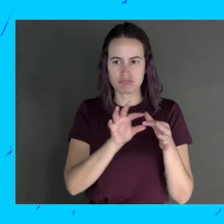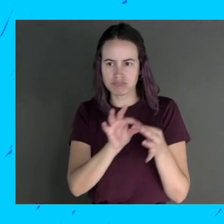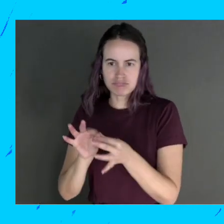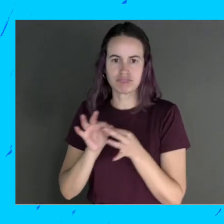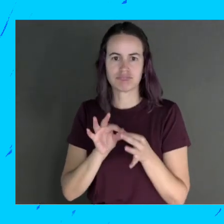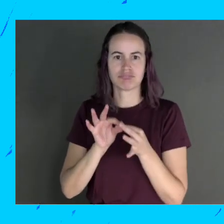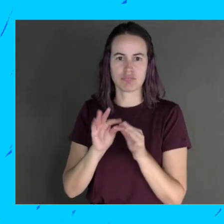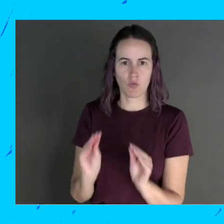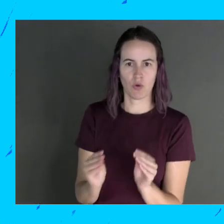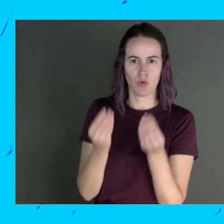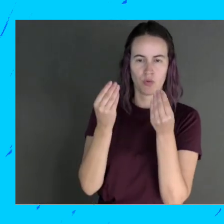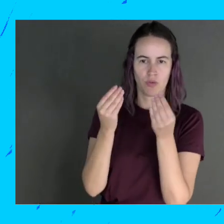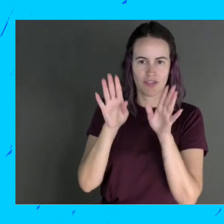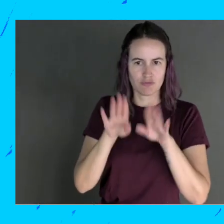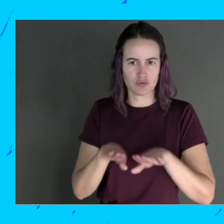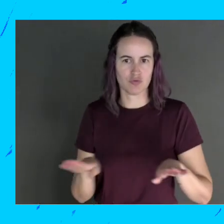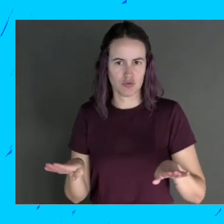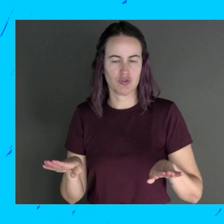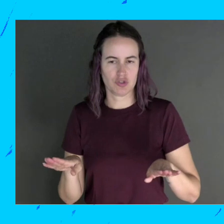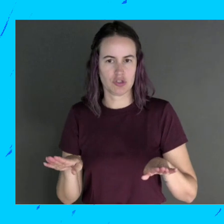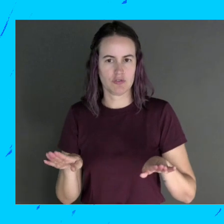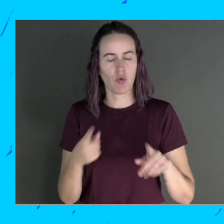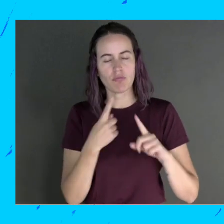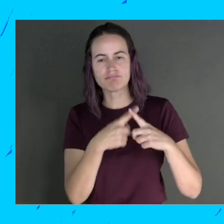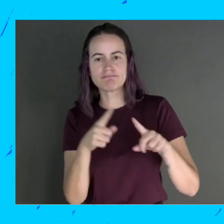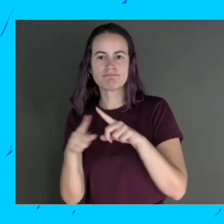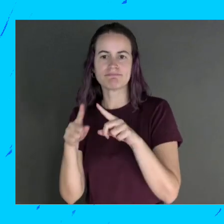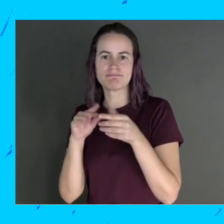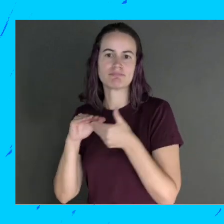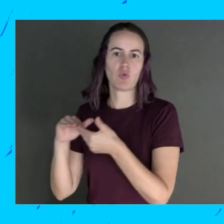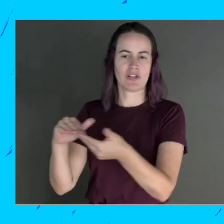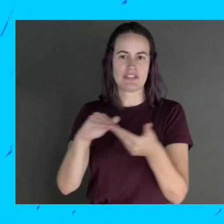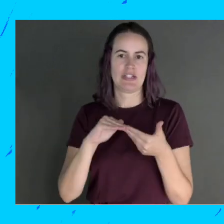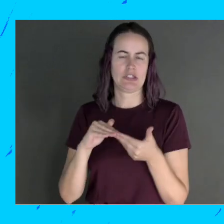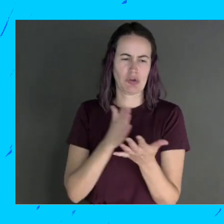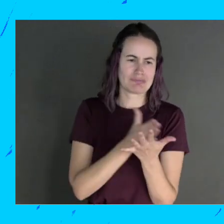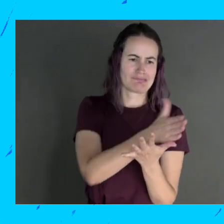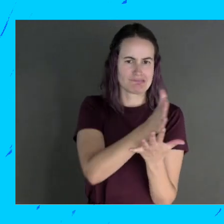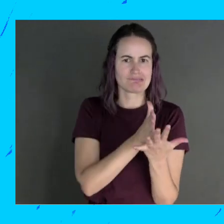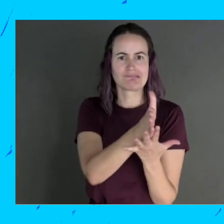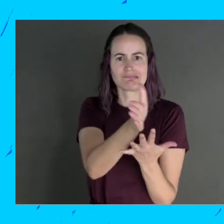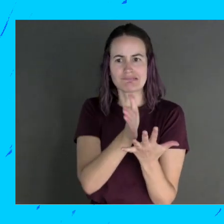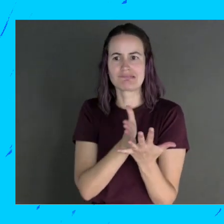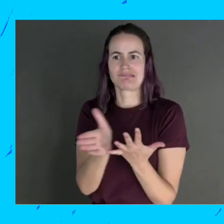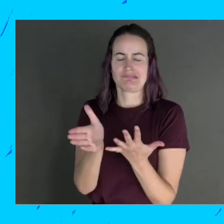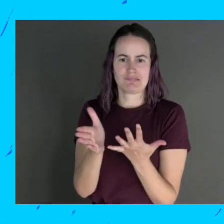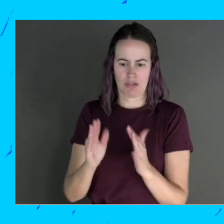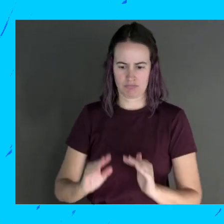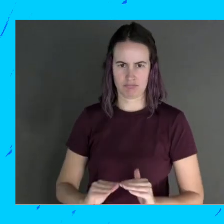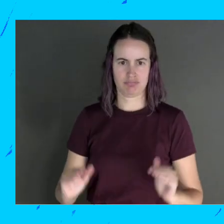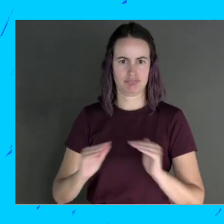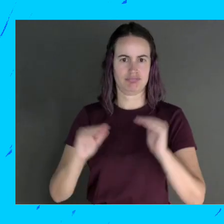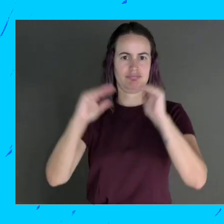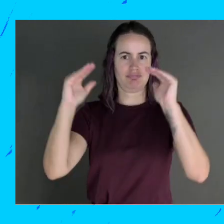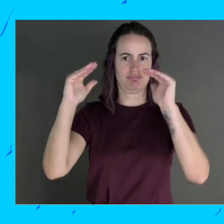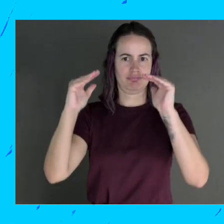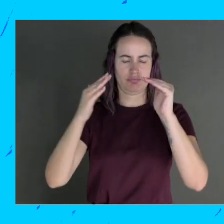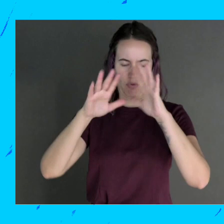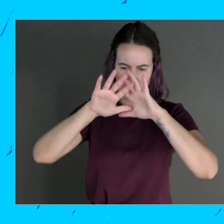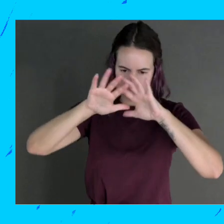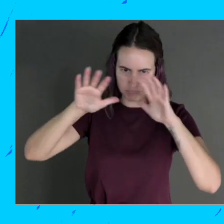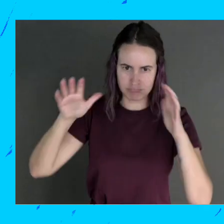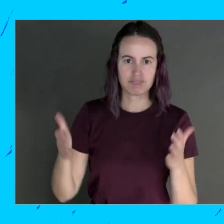importante en el trabajo con los niños, y trabajamos con varias agencias y varios sectores y parece interesadas